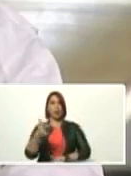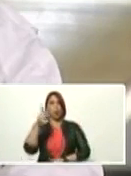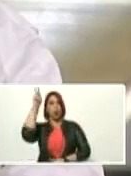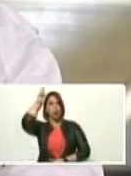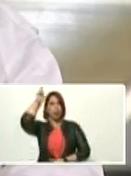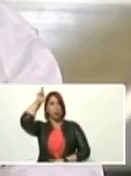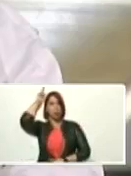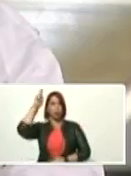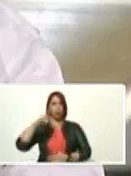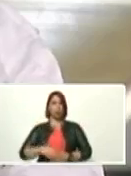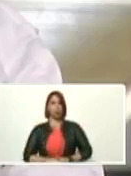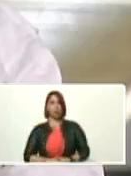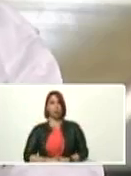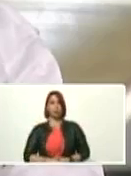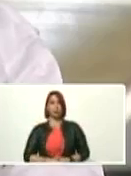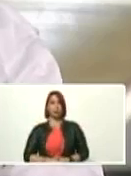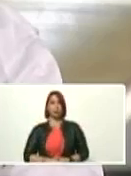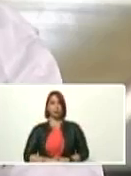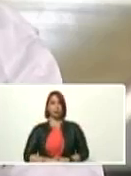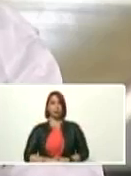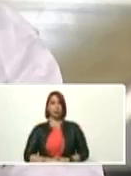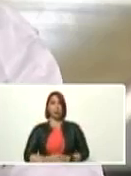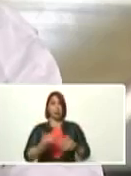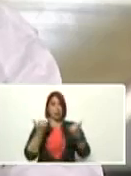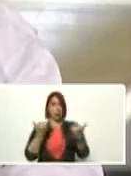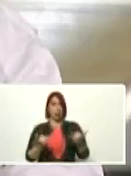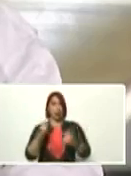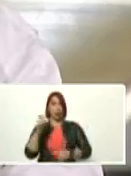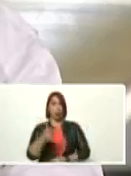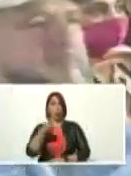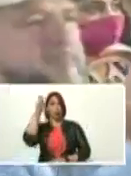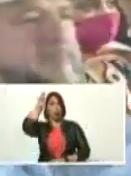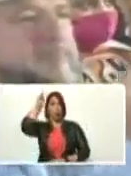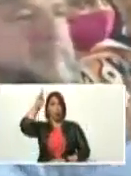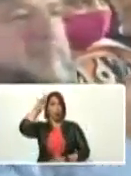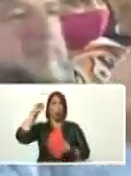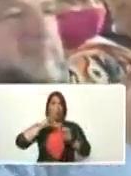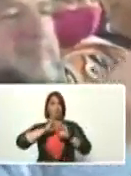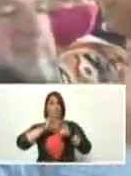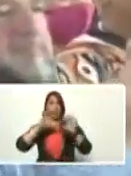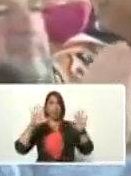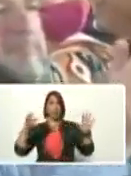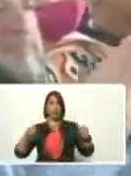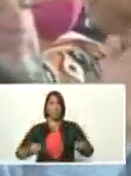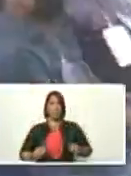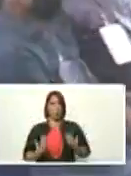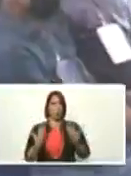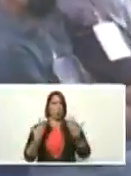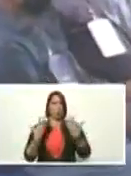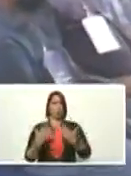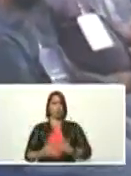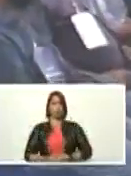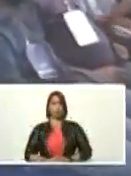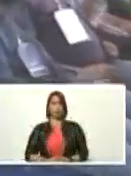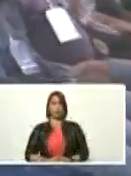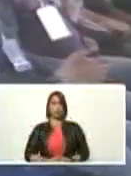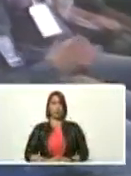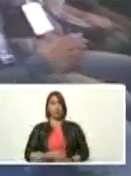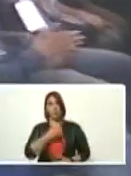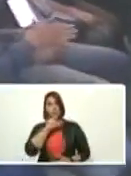Guaycaipuro. Así fue, y ahora Guaycaipuro brilla en emoción, en